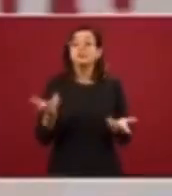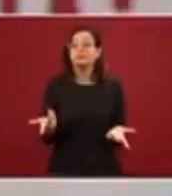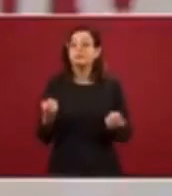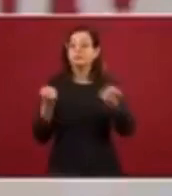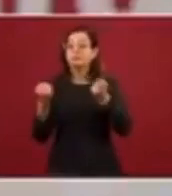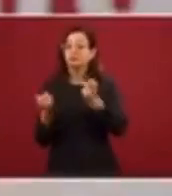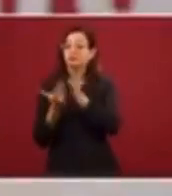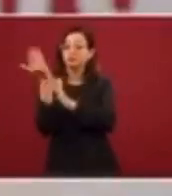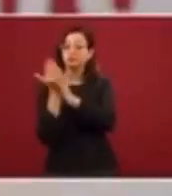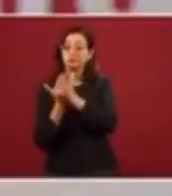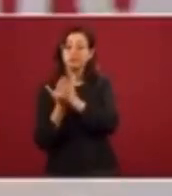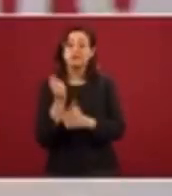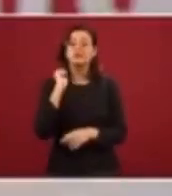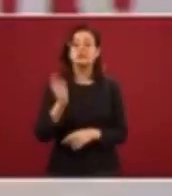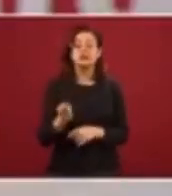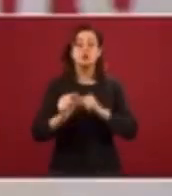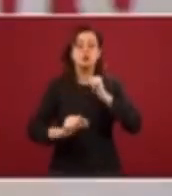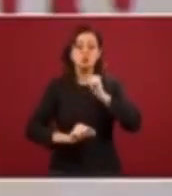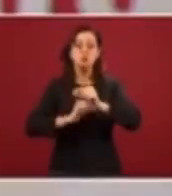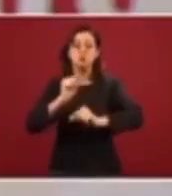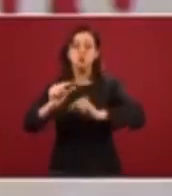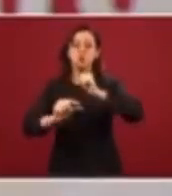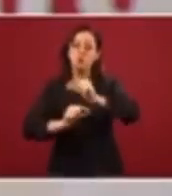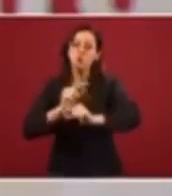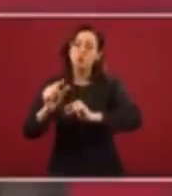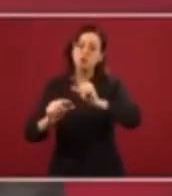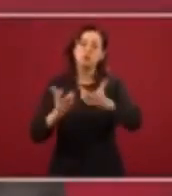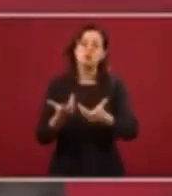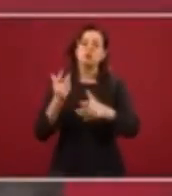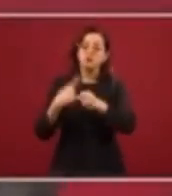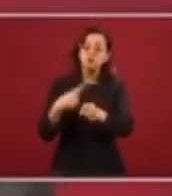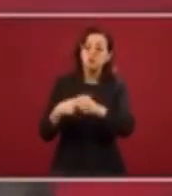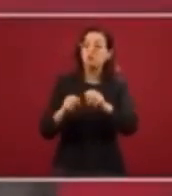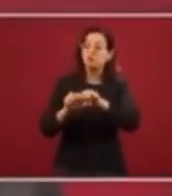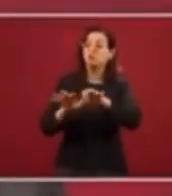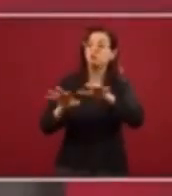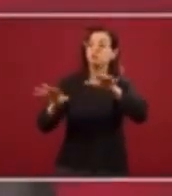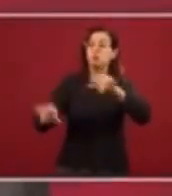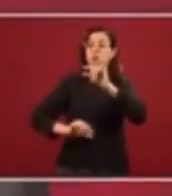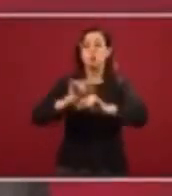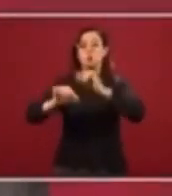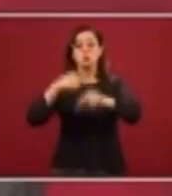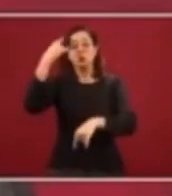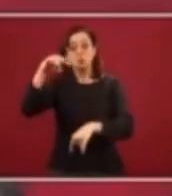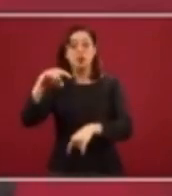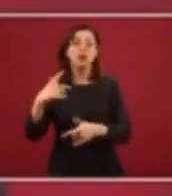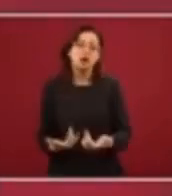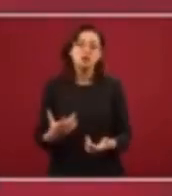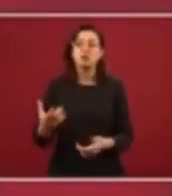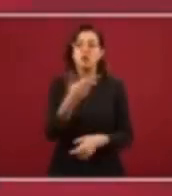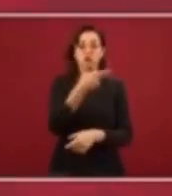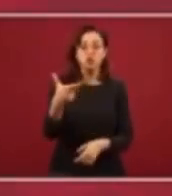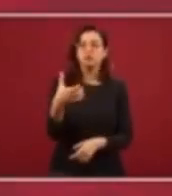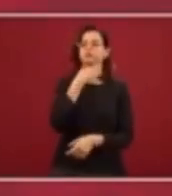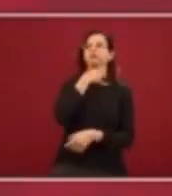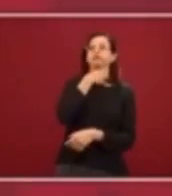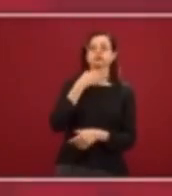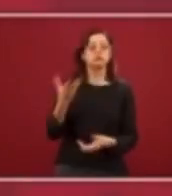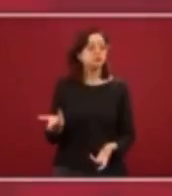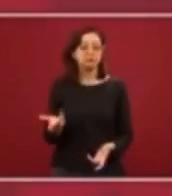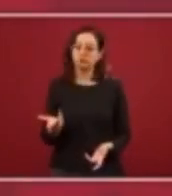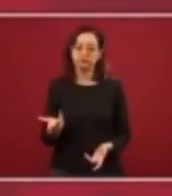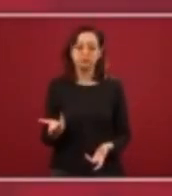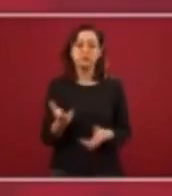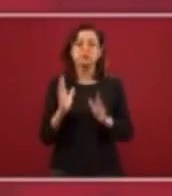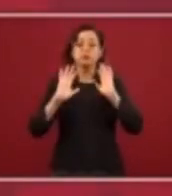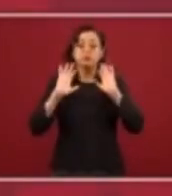haya demasiados casos a un mismo tiempo para que no se saturen las unidades de atención médica. No quiere decir que quede absolutamente claro que cuando uno